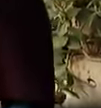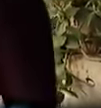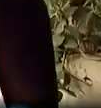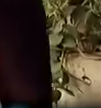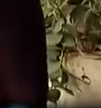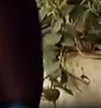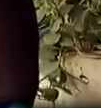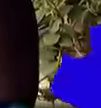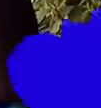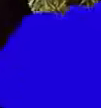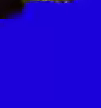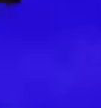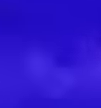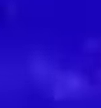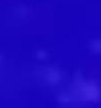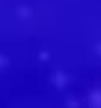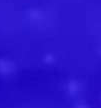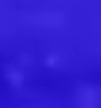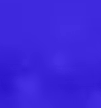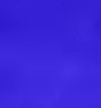lo que yo quiera.